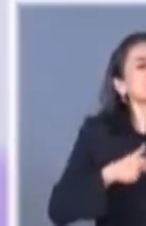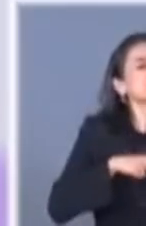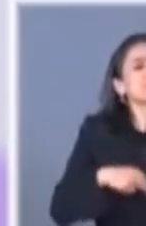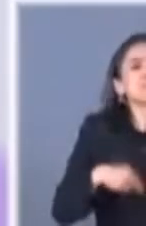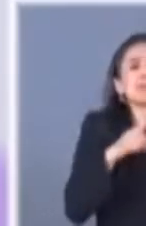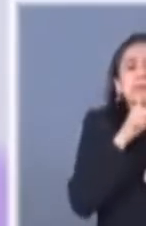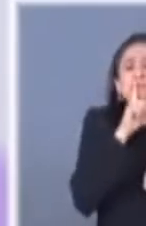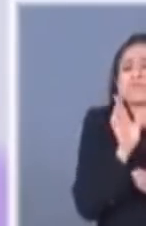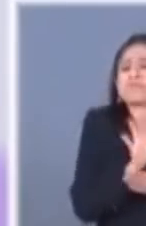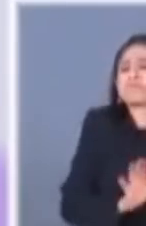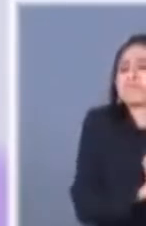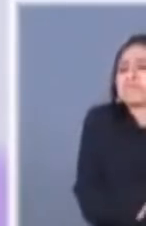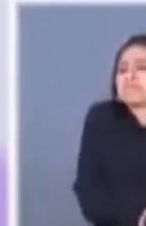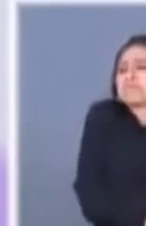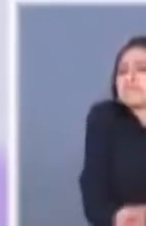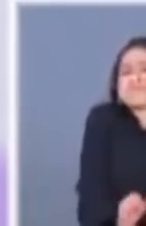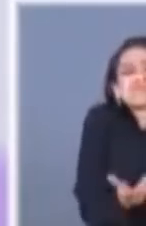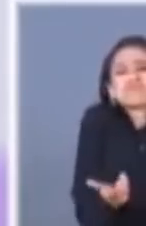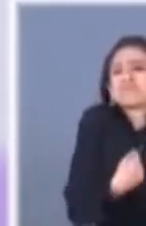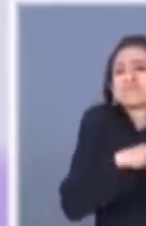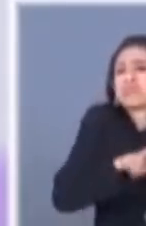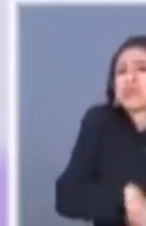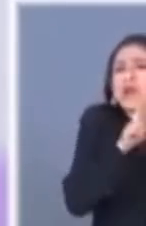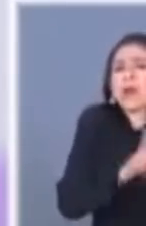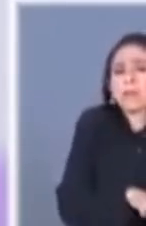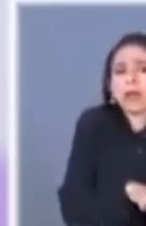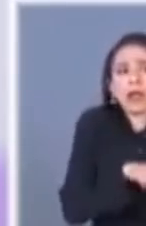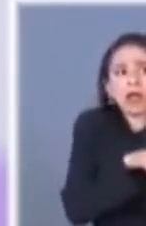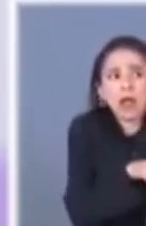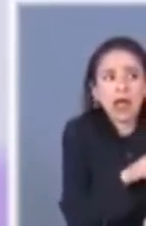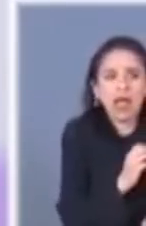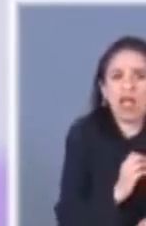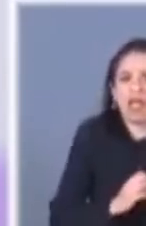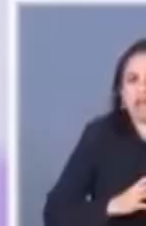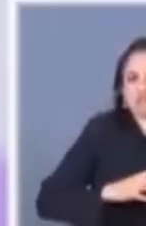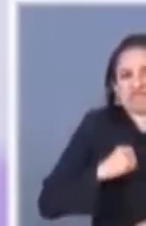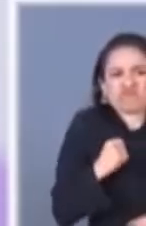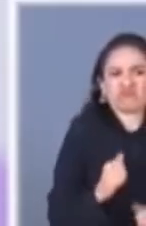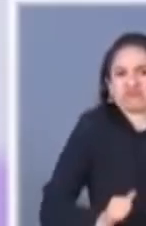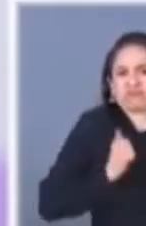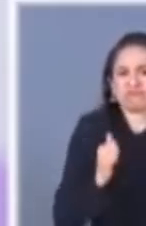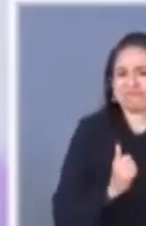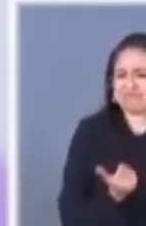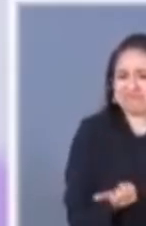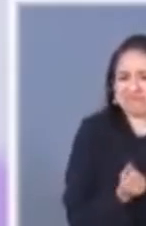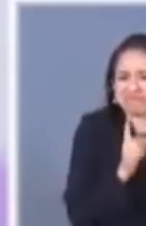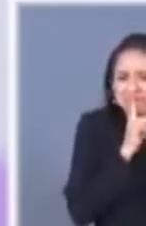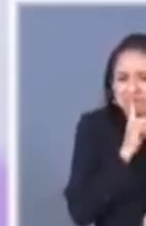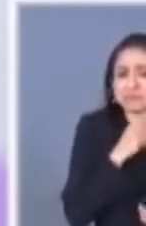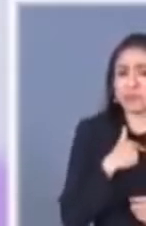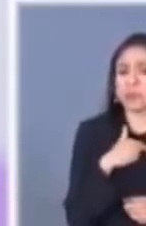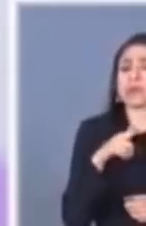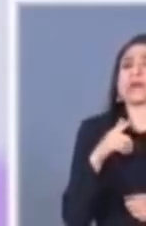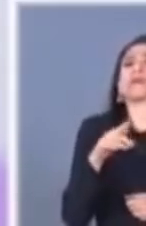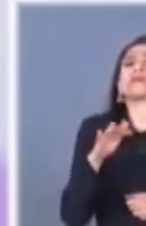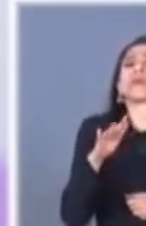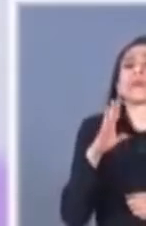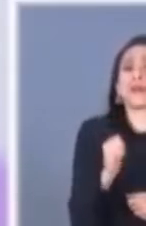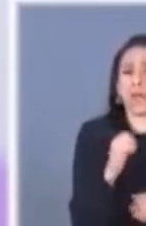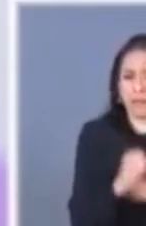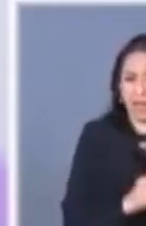vida normal, que no seduce el poder. Soy un hombre que a los 59 años me